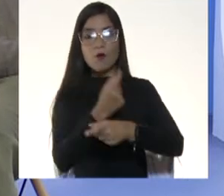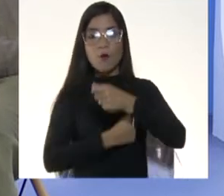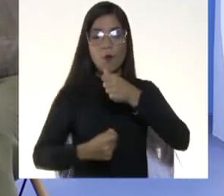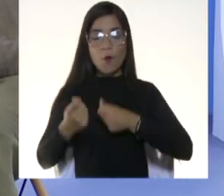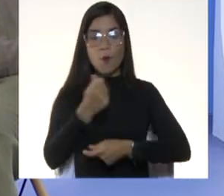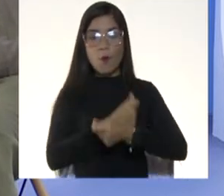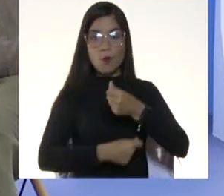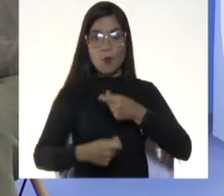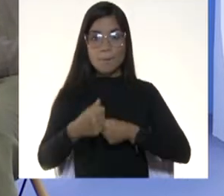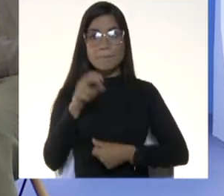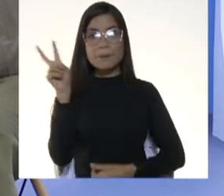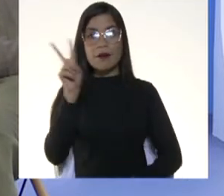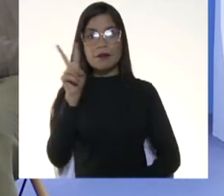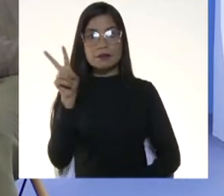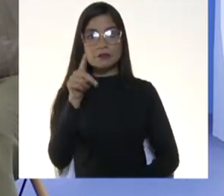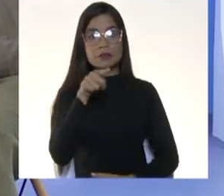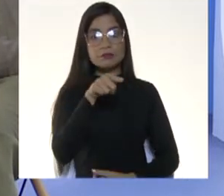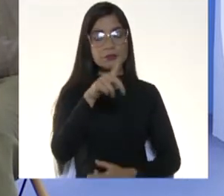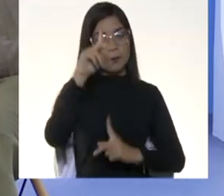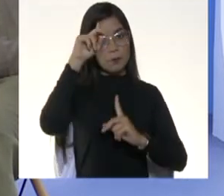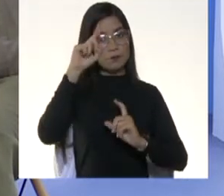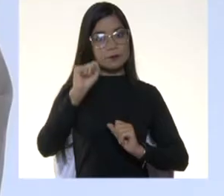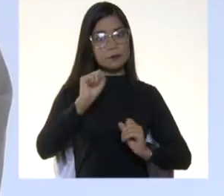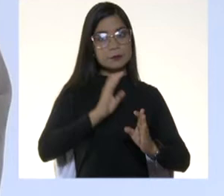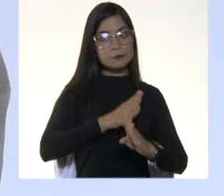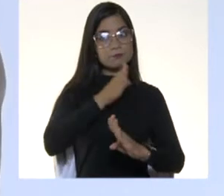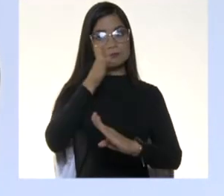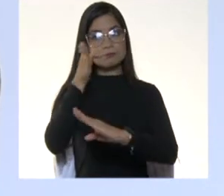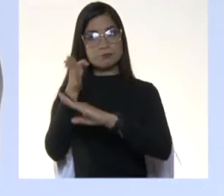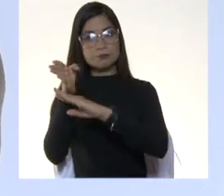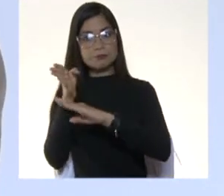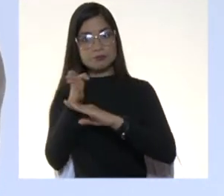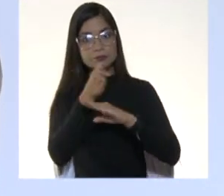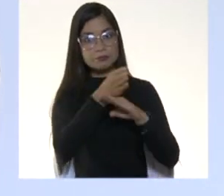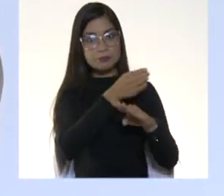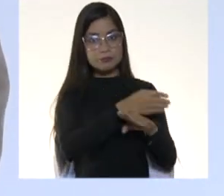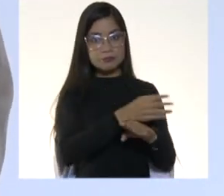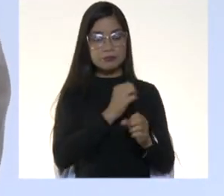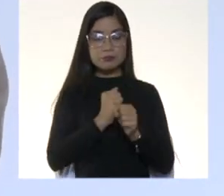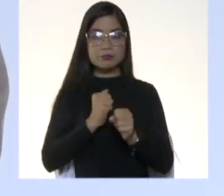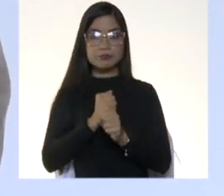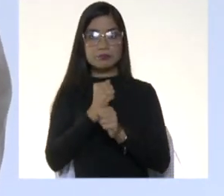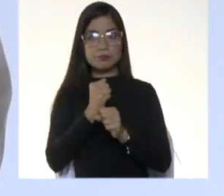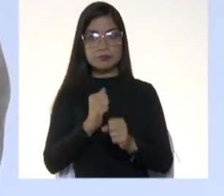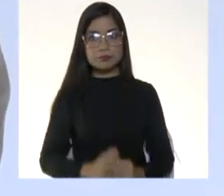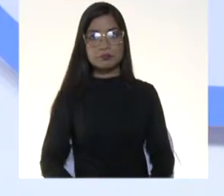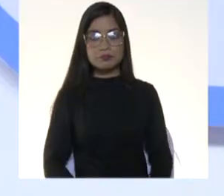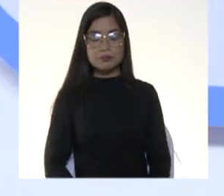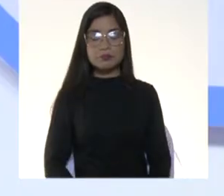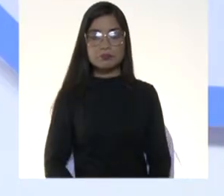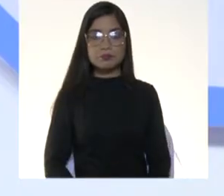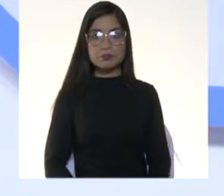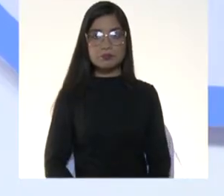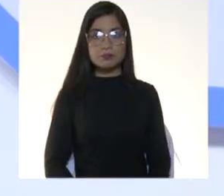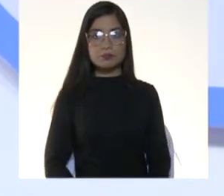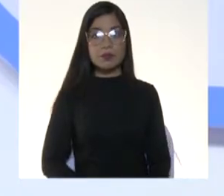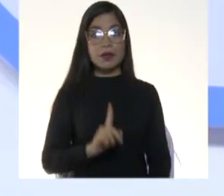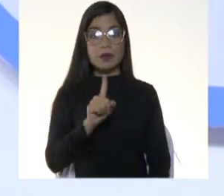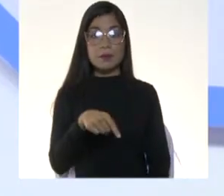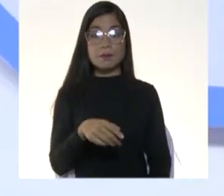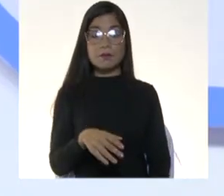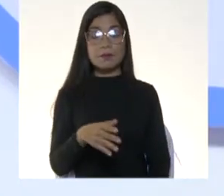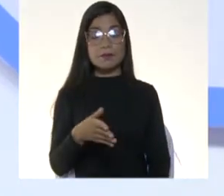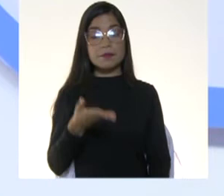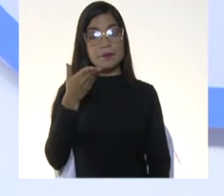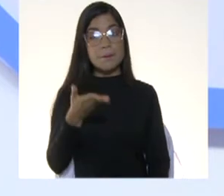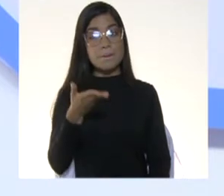esas necesidades. Y lo que está diciendo el profe José, ¿qué es lo comunitario, muchachos? Nosotros tenemos que ver también la oportunidad de ser emprendedores. Y es un